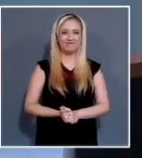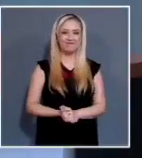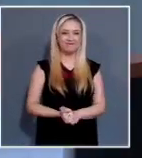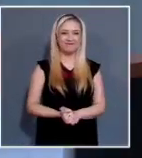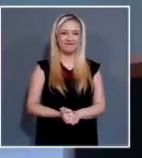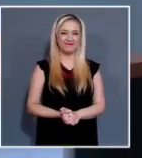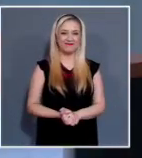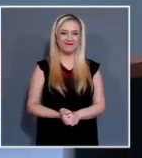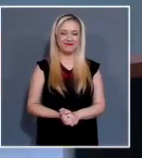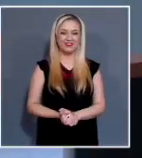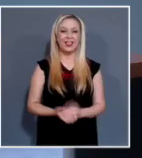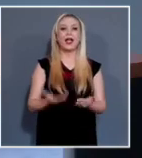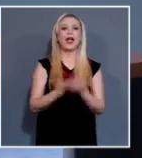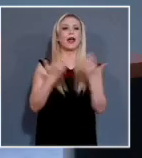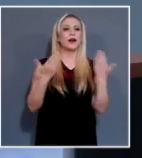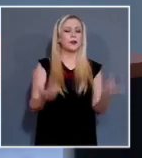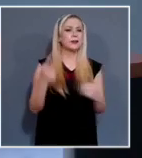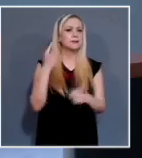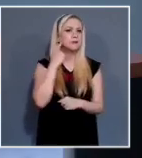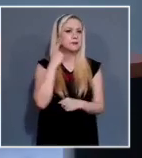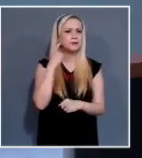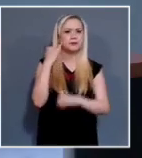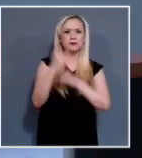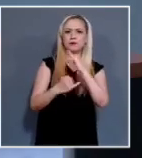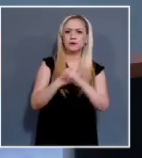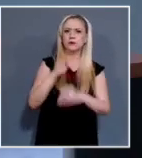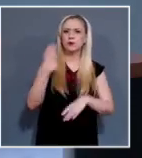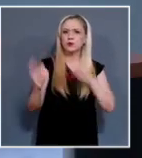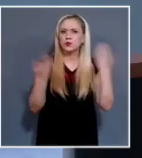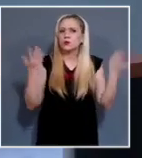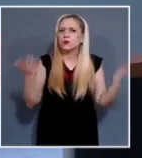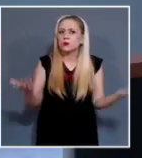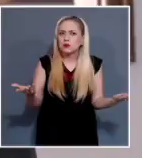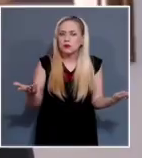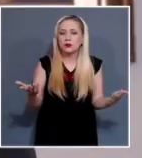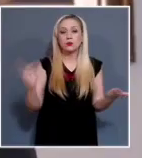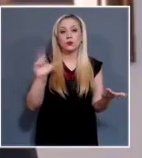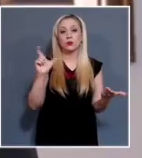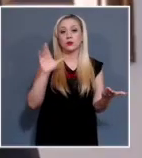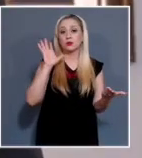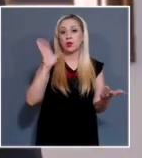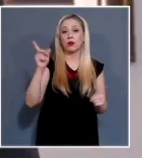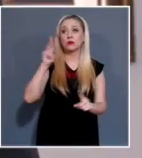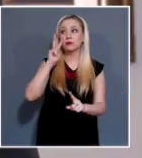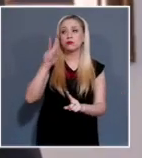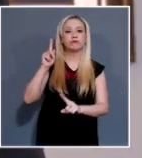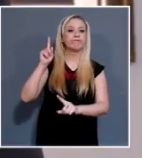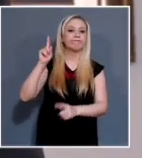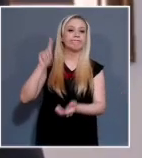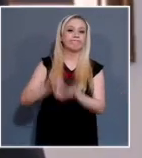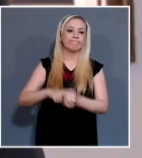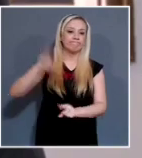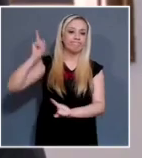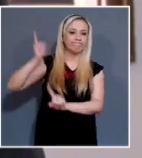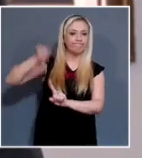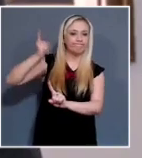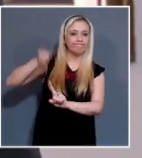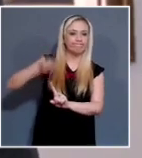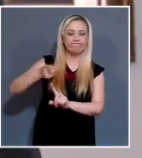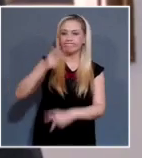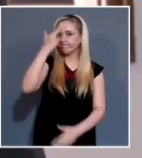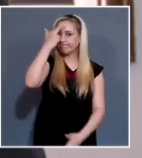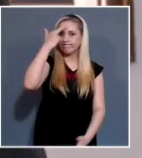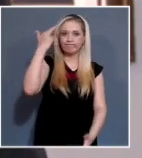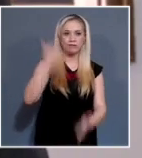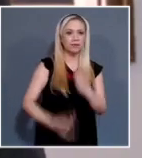Vamos ahora con información internacional, porque al encontrarlo responsable de los delitos de agrupaciones ilícitas e incumplimiento de deberes, un